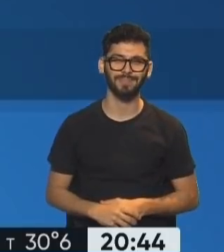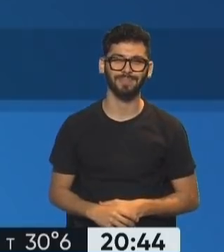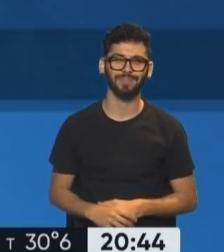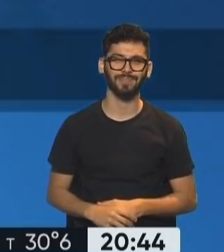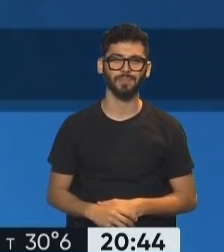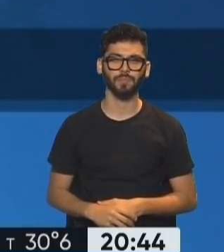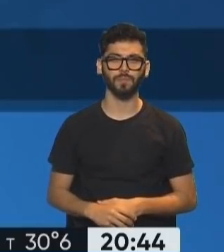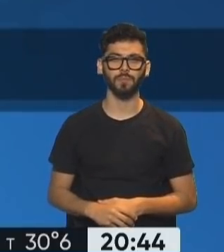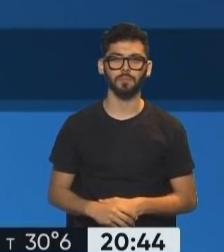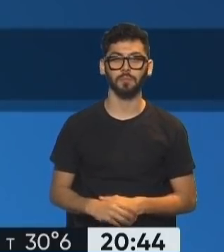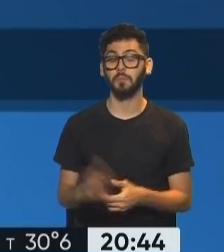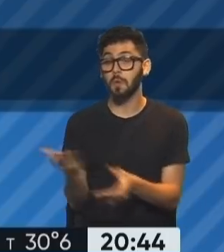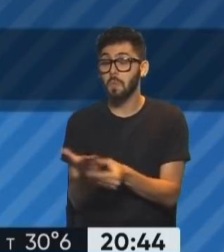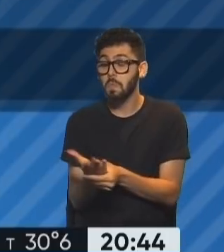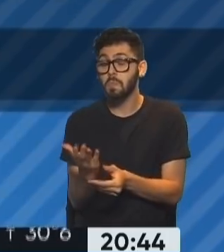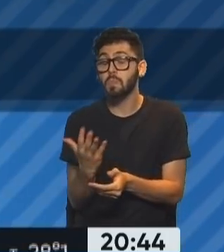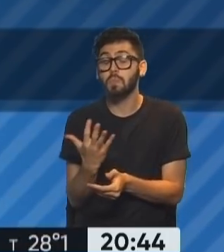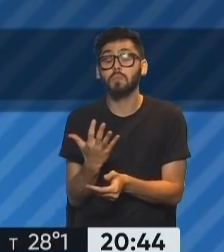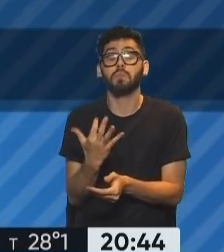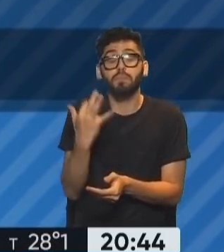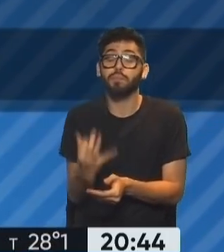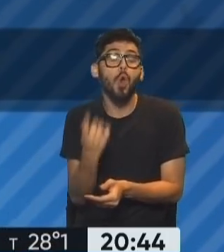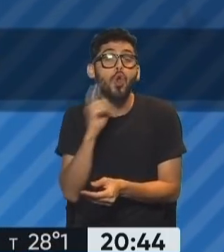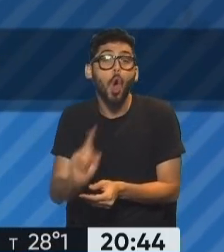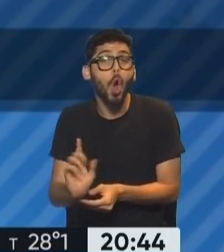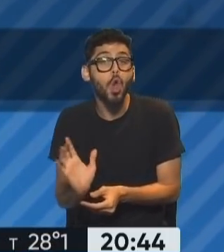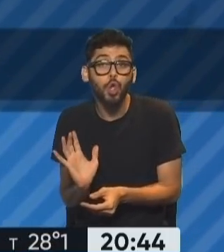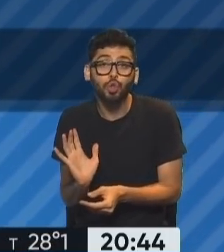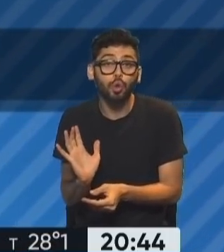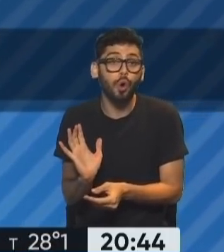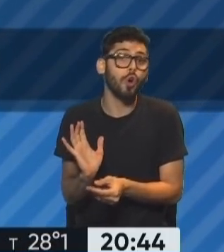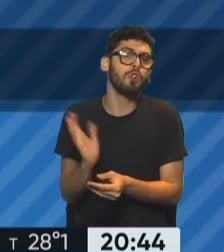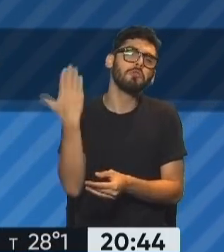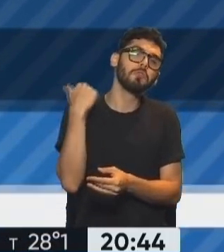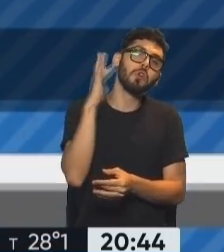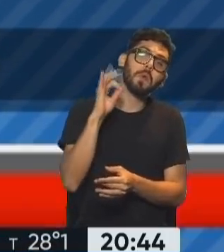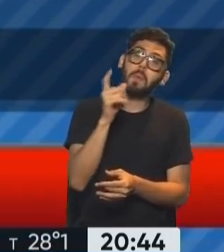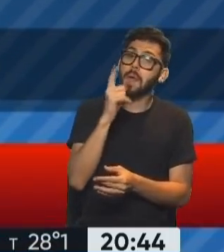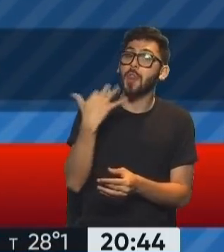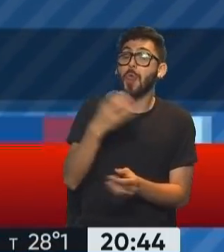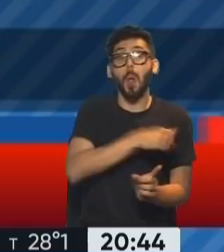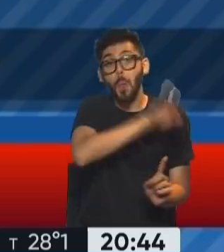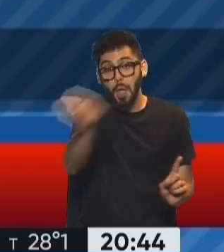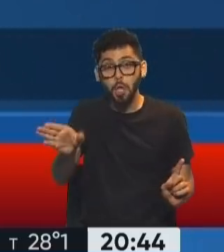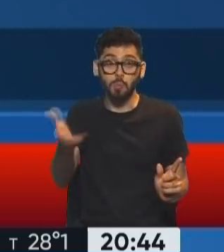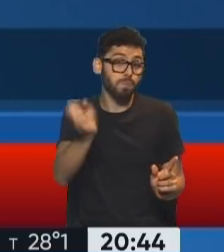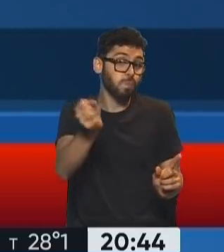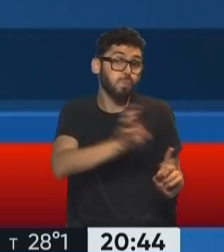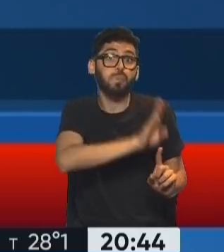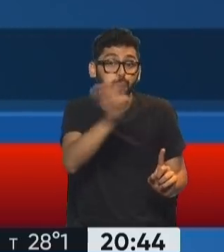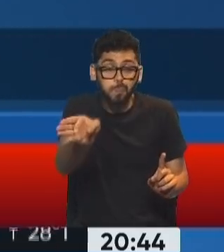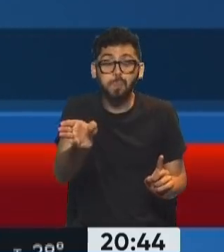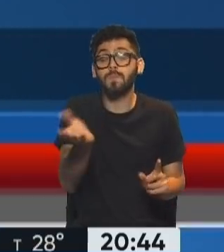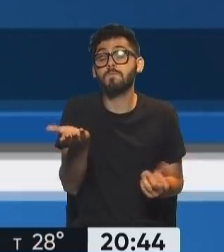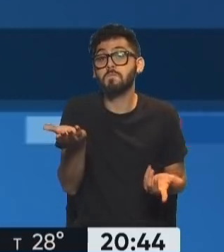No conozco bien la causa, no conozco bien. Yo en algún momento opiné que tenía que presentarse, lo he hecho. Lo que no